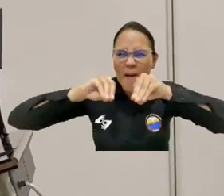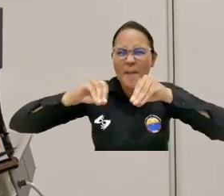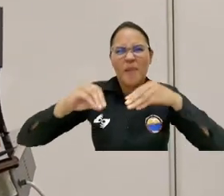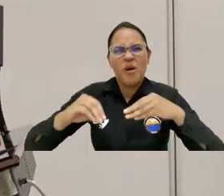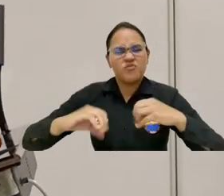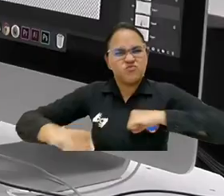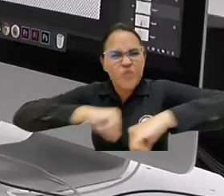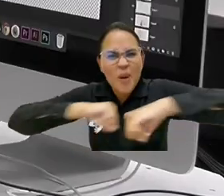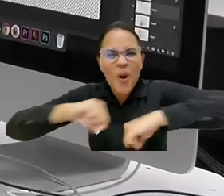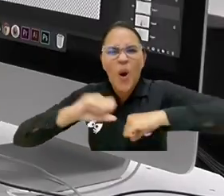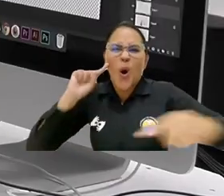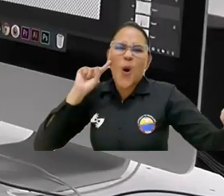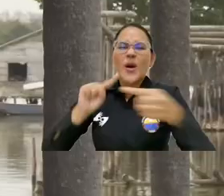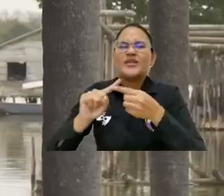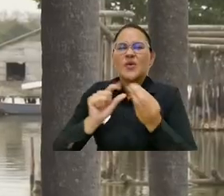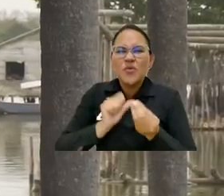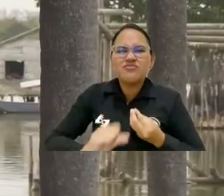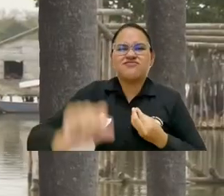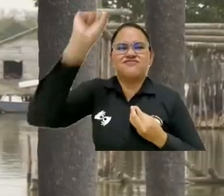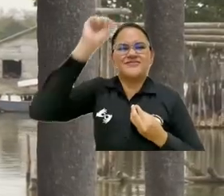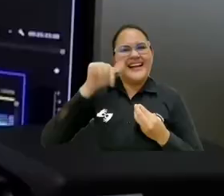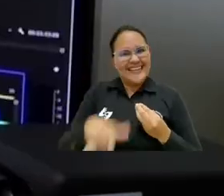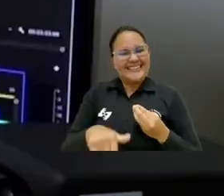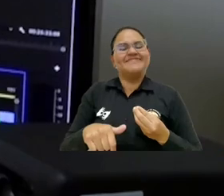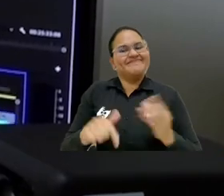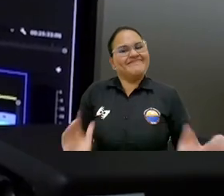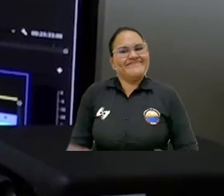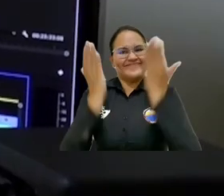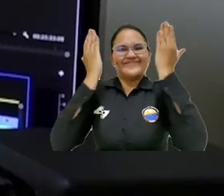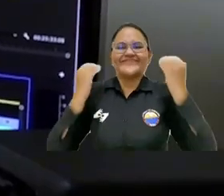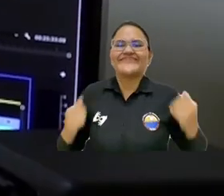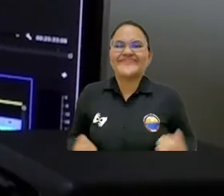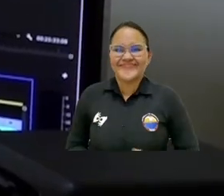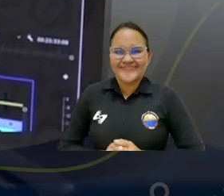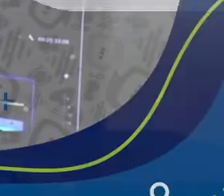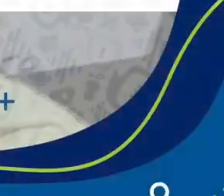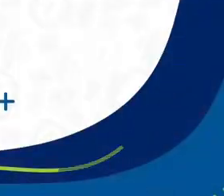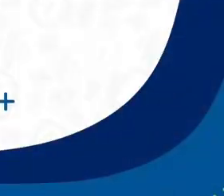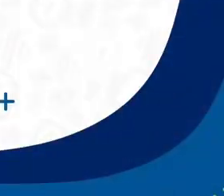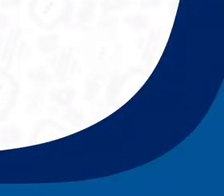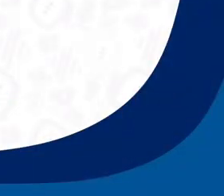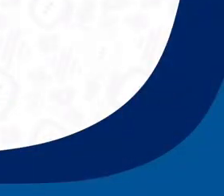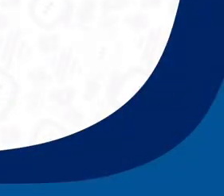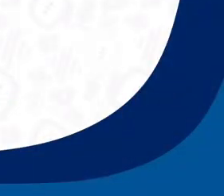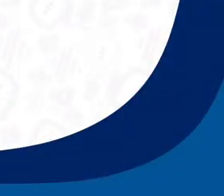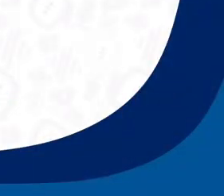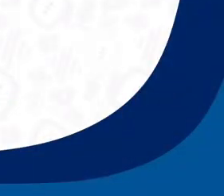profesionales competitivos y comprometidos con la sostenibilidad de esta industria.